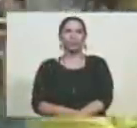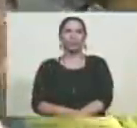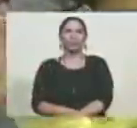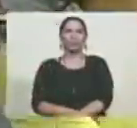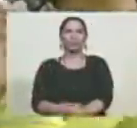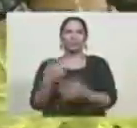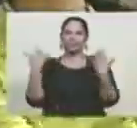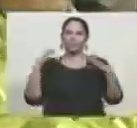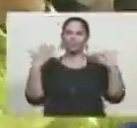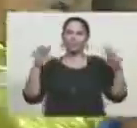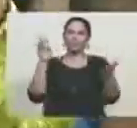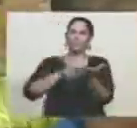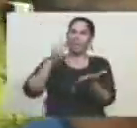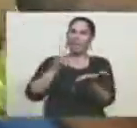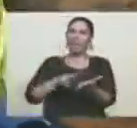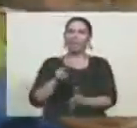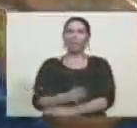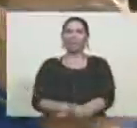Es la verdad, viejo.